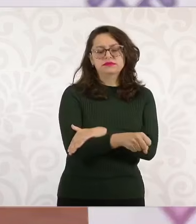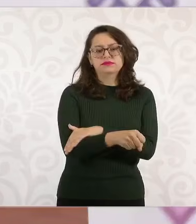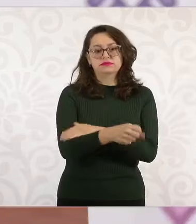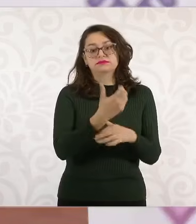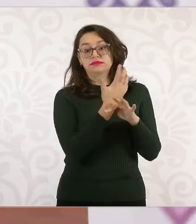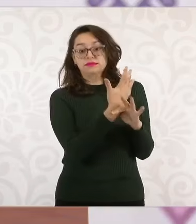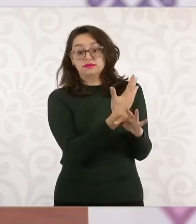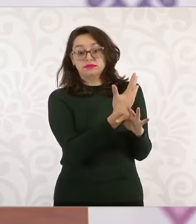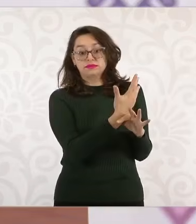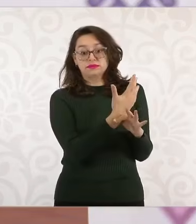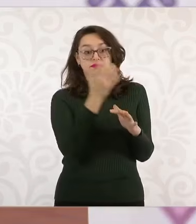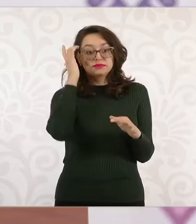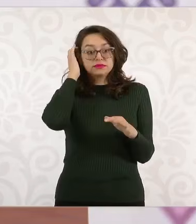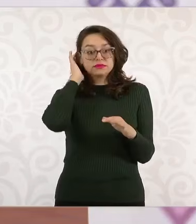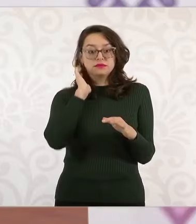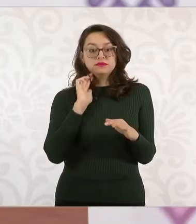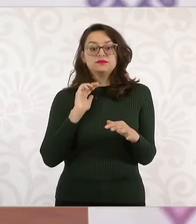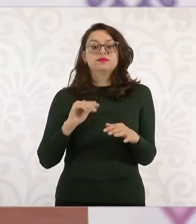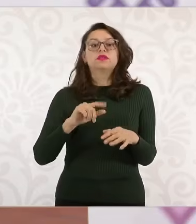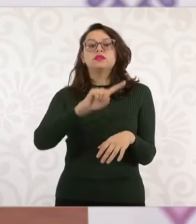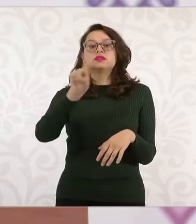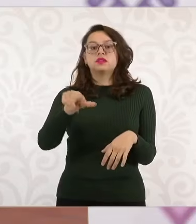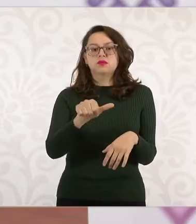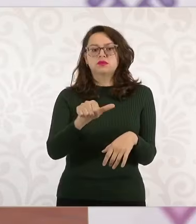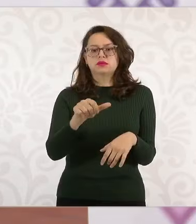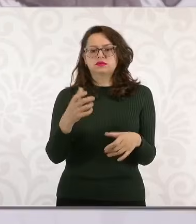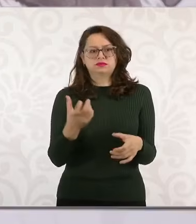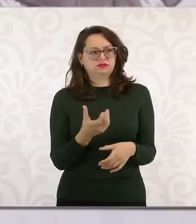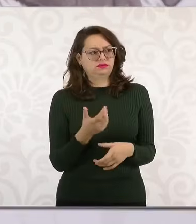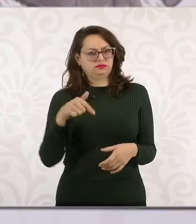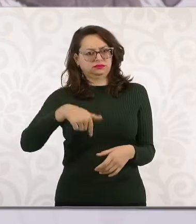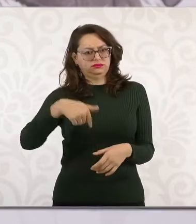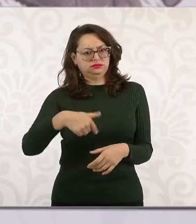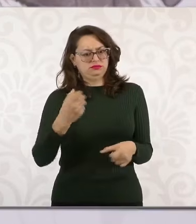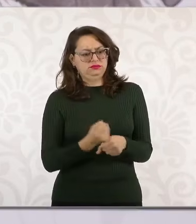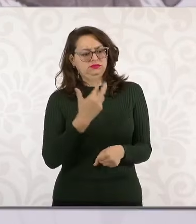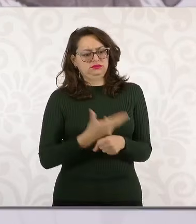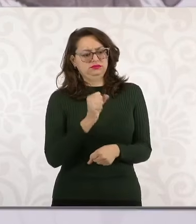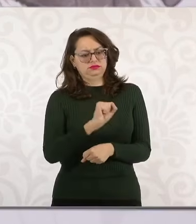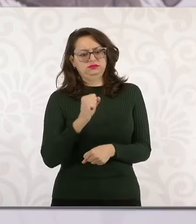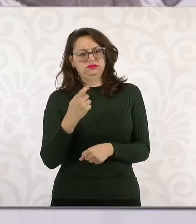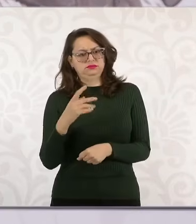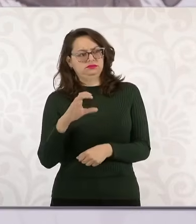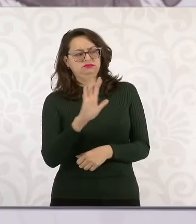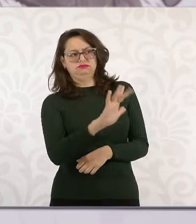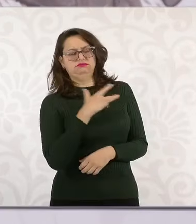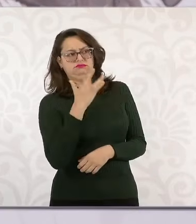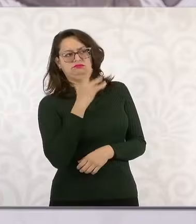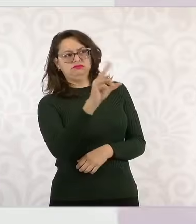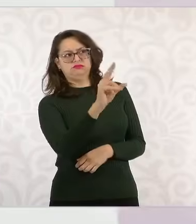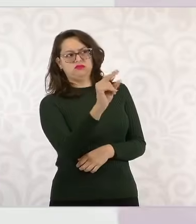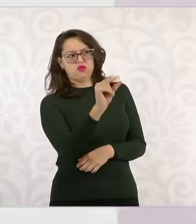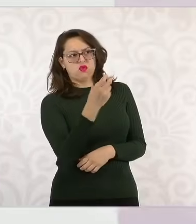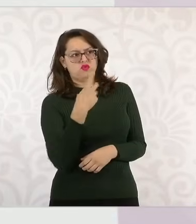En su momento, de inmediato lo negó el secretario de Seguridad y Protección Ciudadana, Omar García Harfuch, y después lo niega el propio embajador